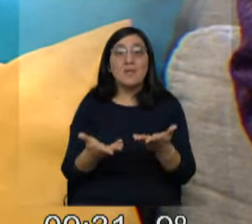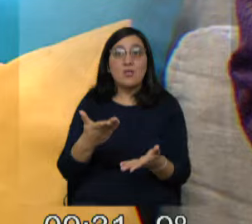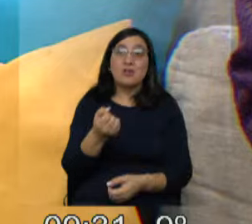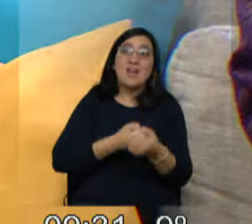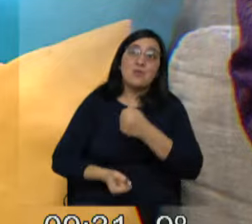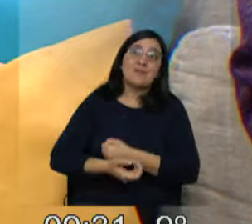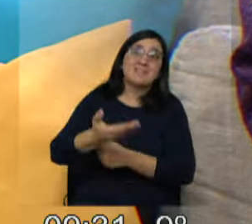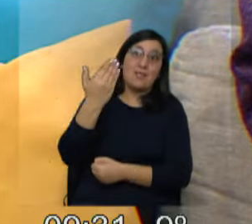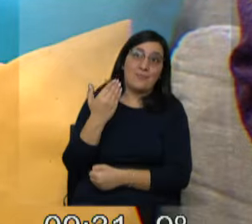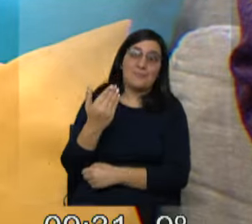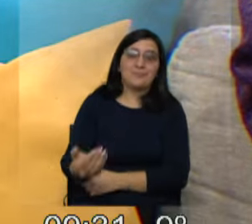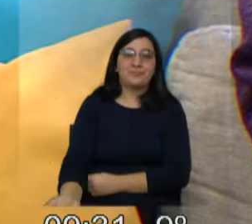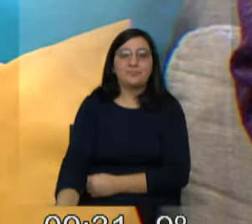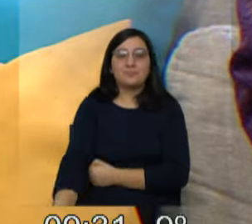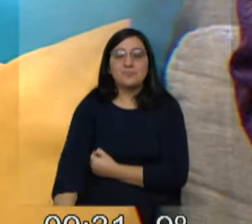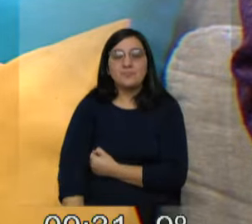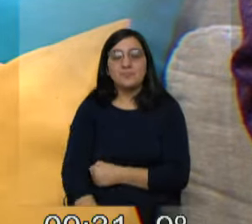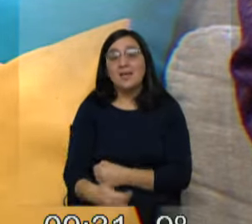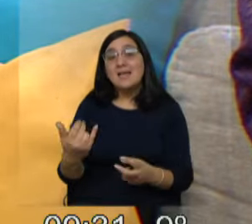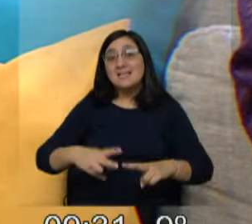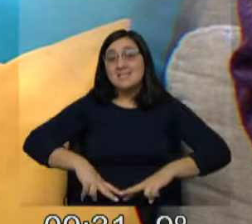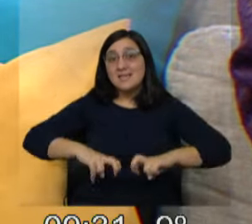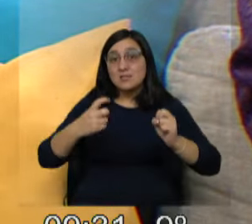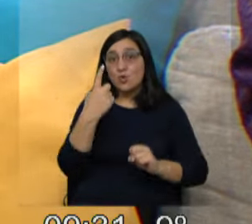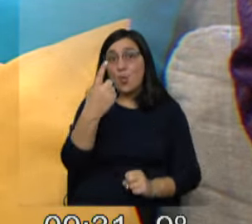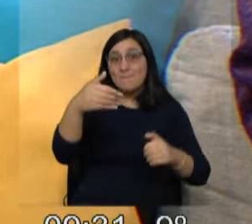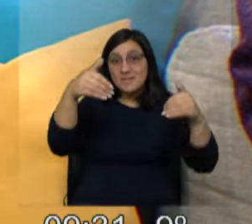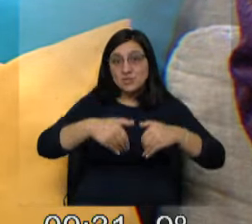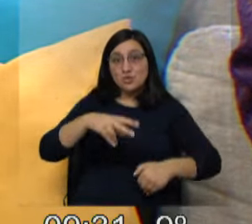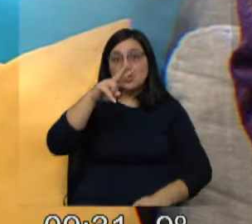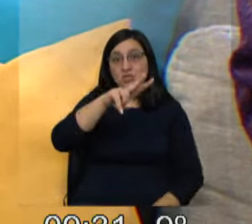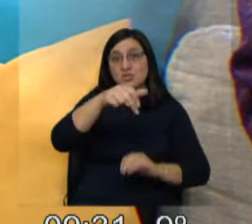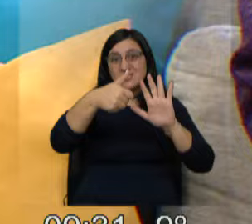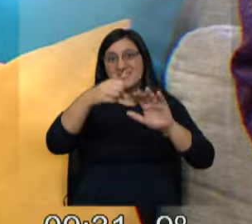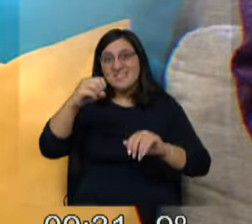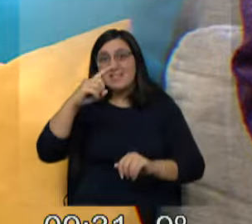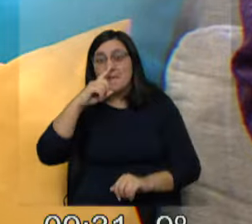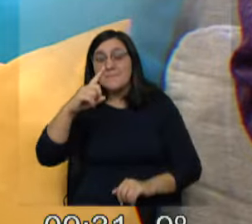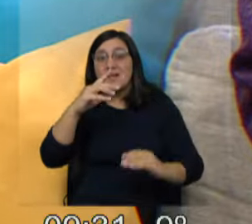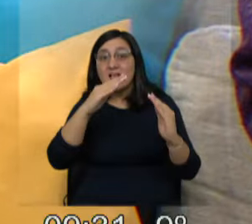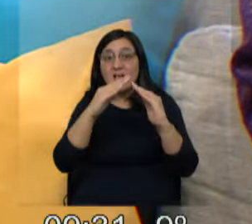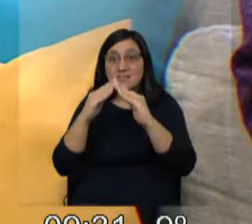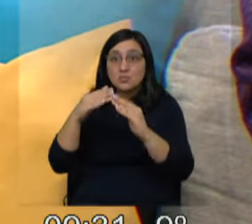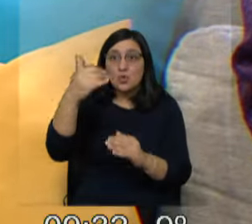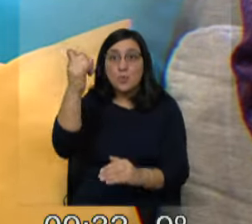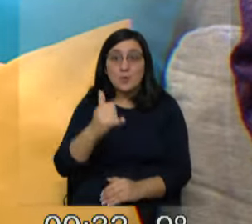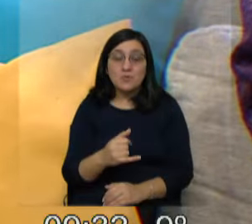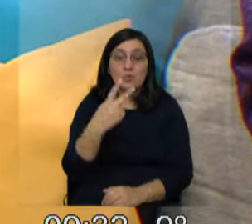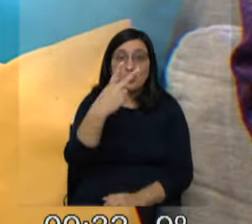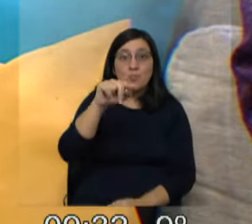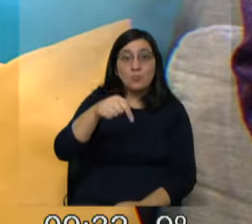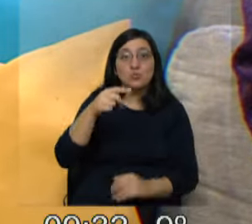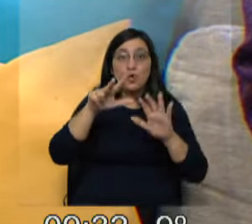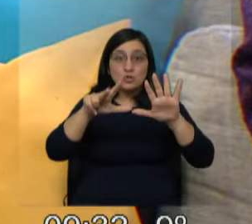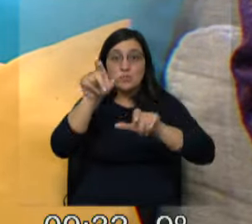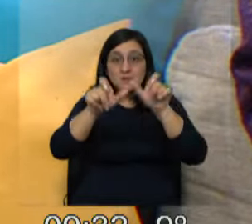anterior. Y se analizaron 1.260.000 hogares con un promedio de 2.8 personas cada